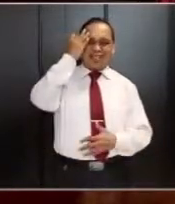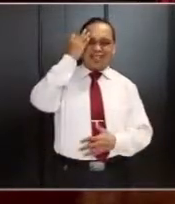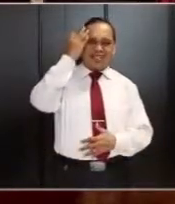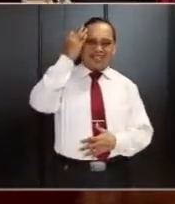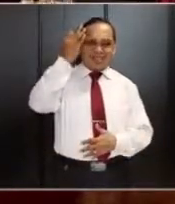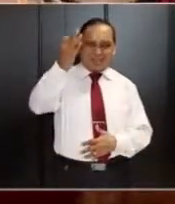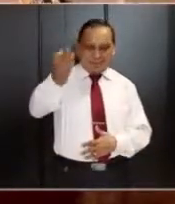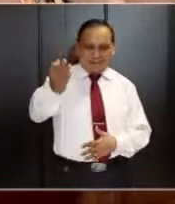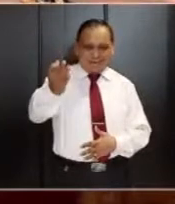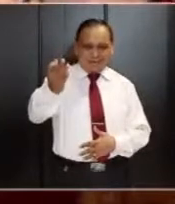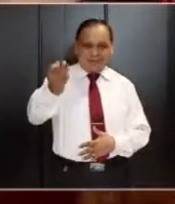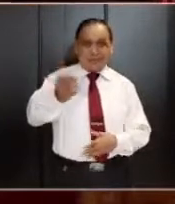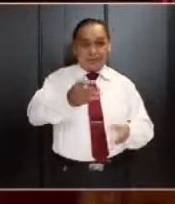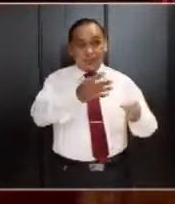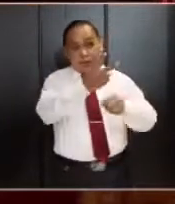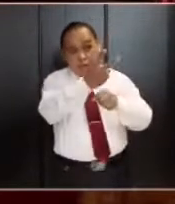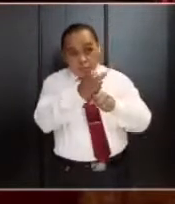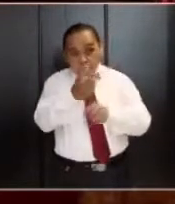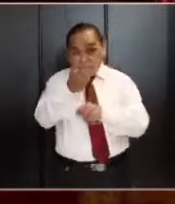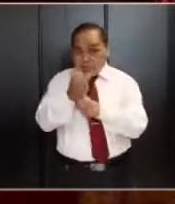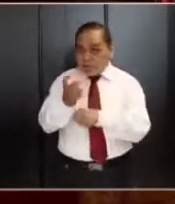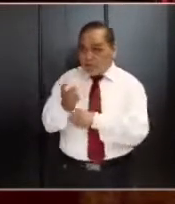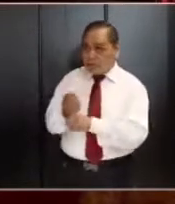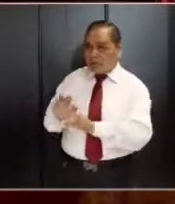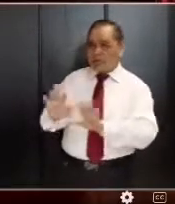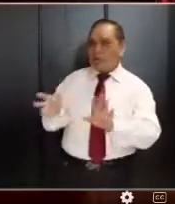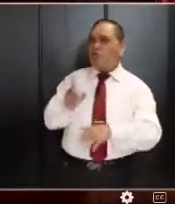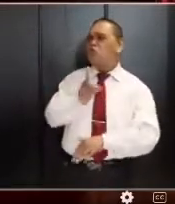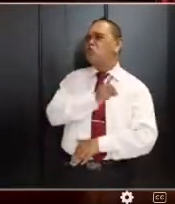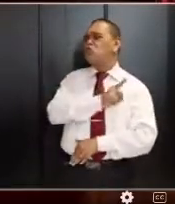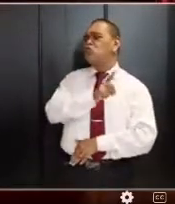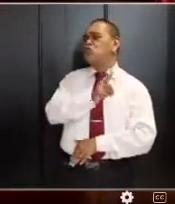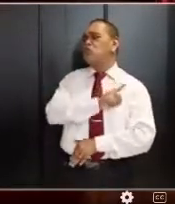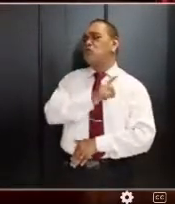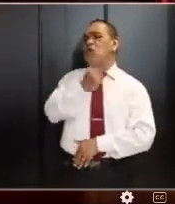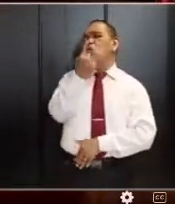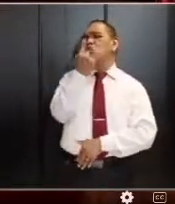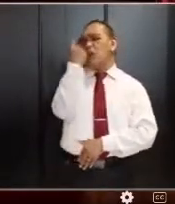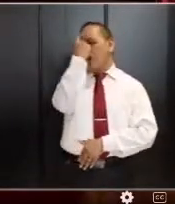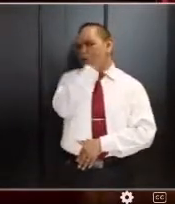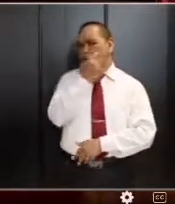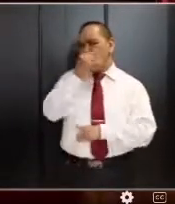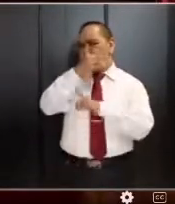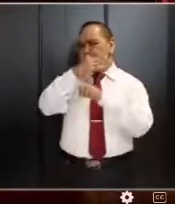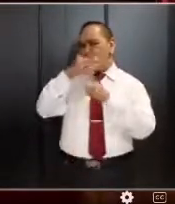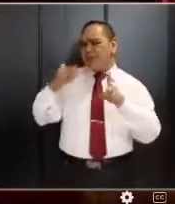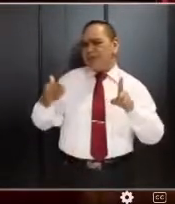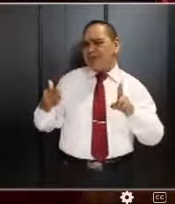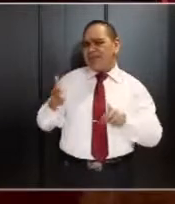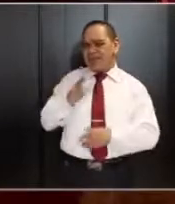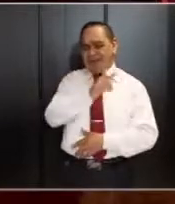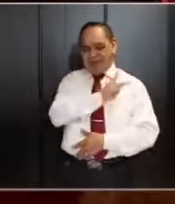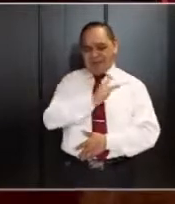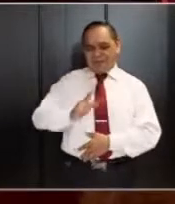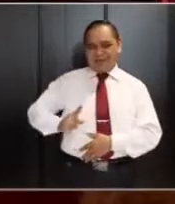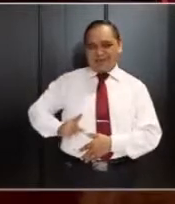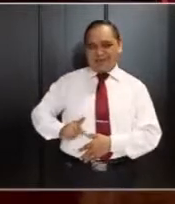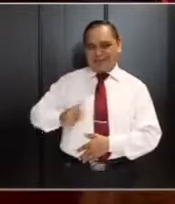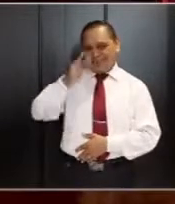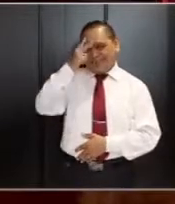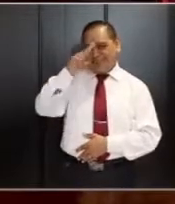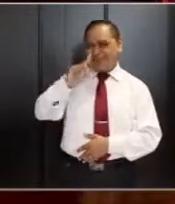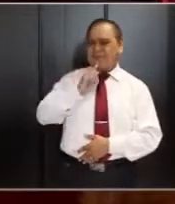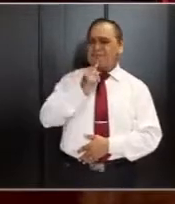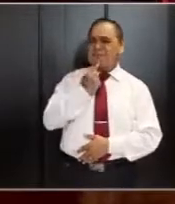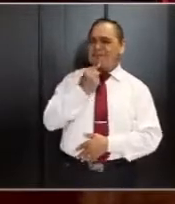invitamos a nadie, solito para nosotros, 1 hora y media, casi tener al presidente